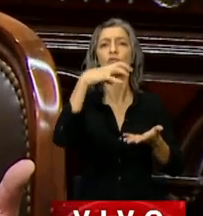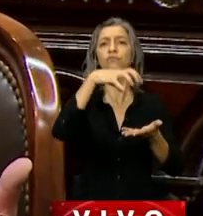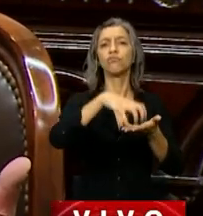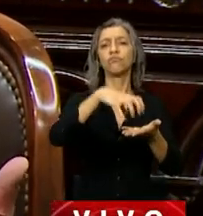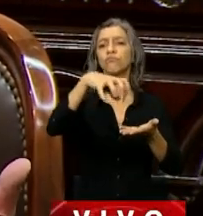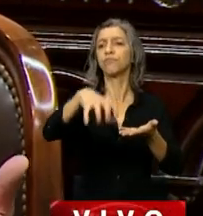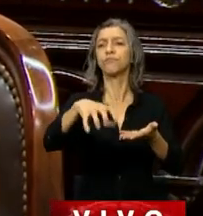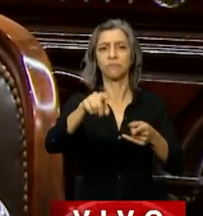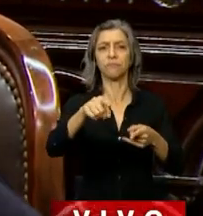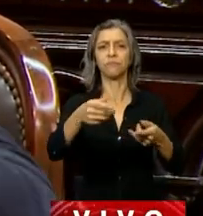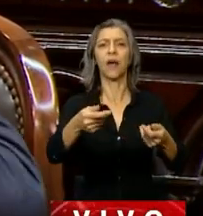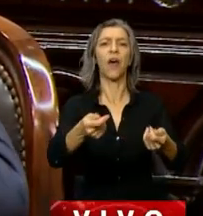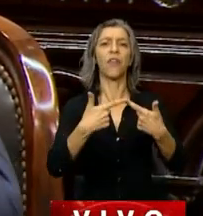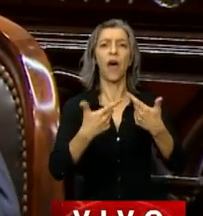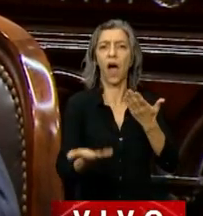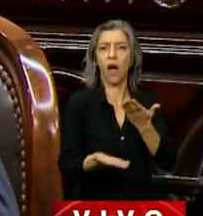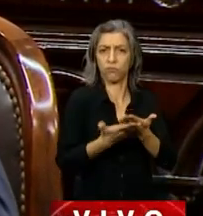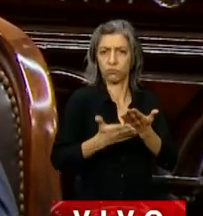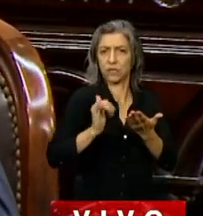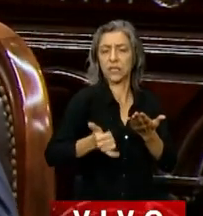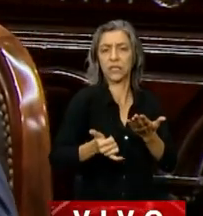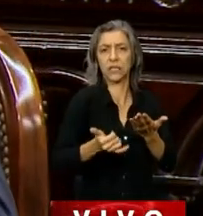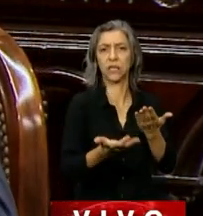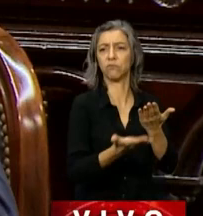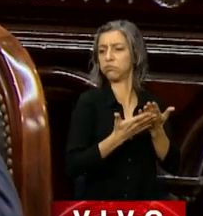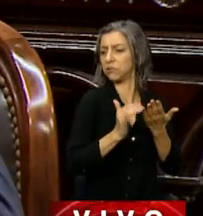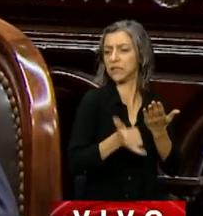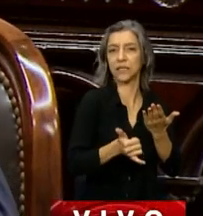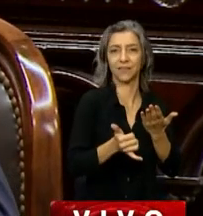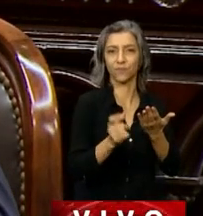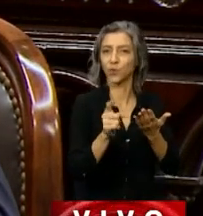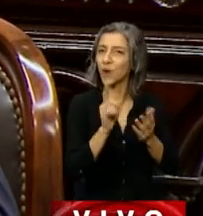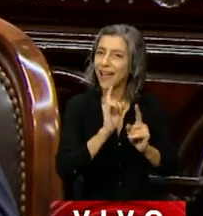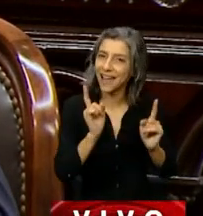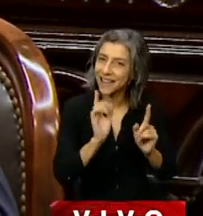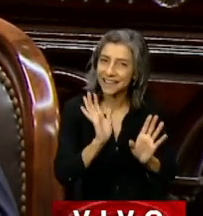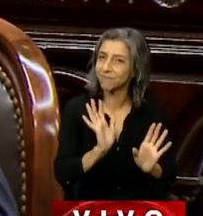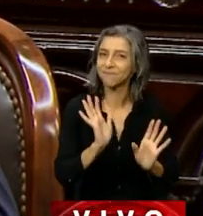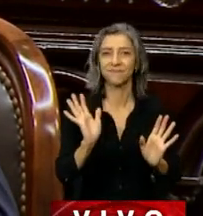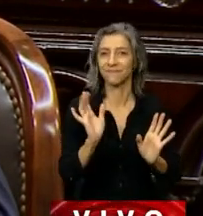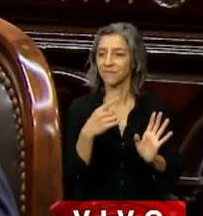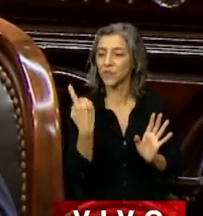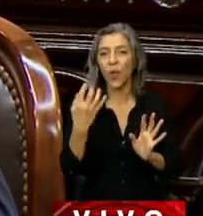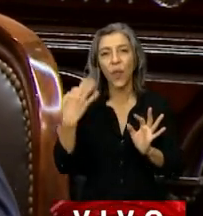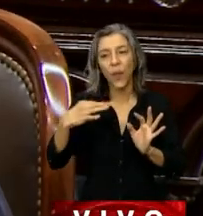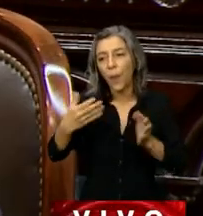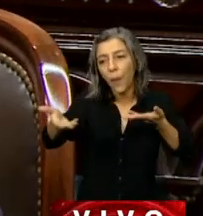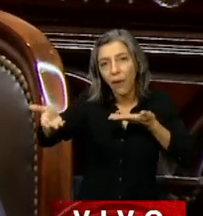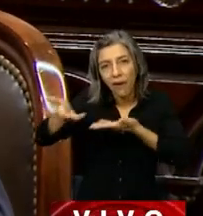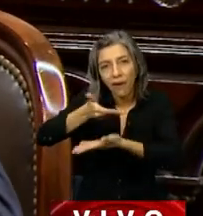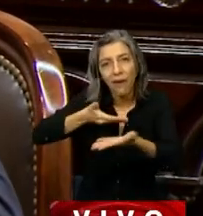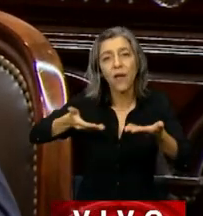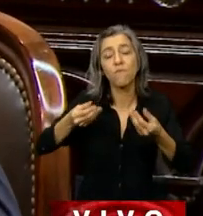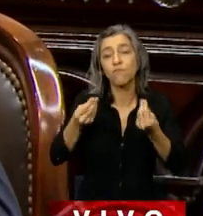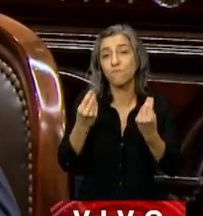cual u otra organización puede opinar distinto. Porque cada uno de los diputados y diputadas que integramos